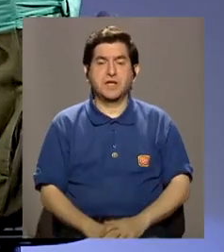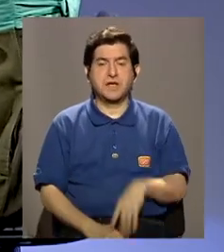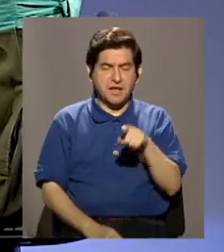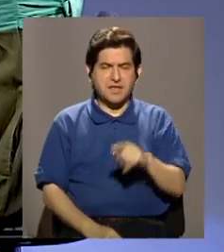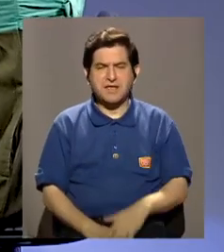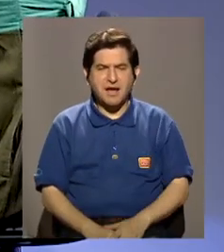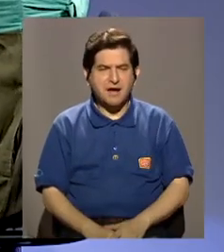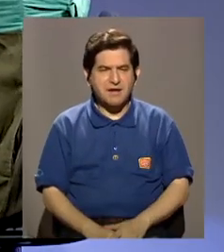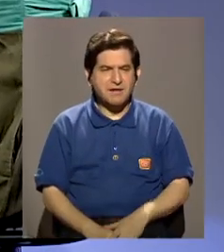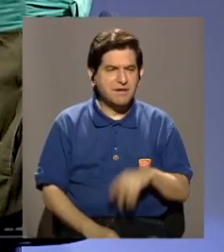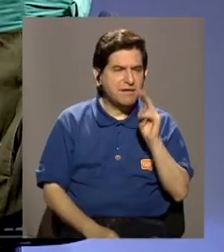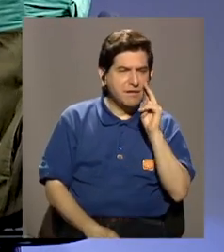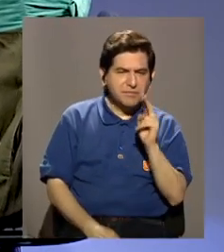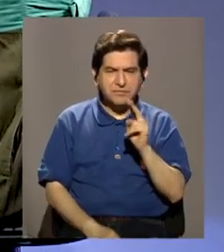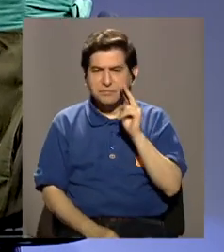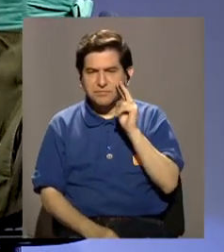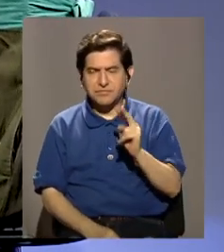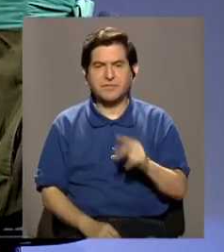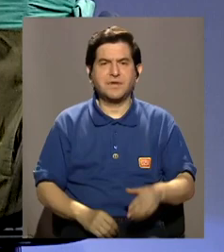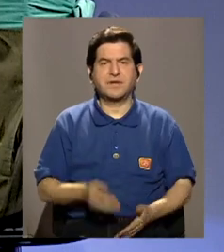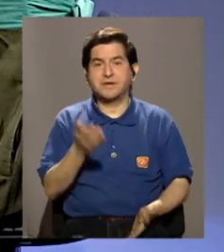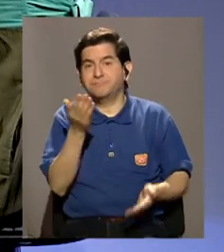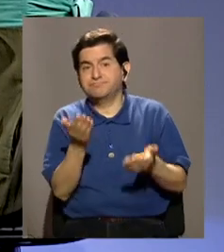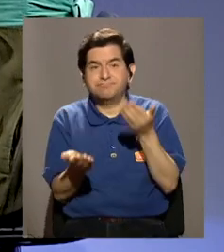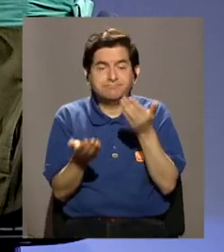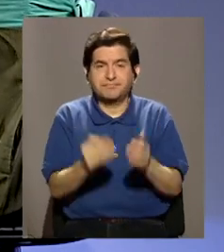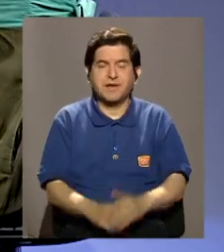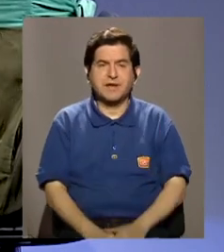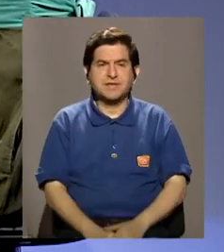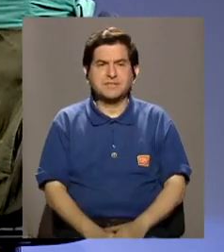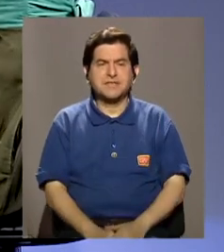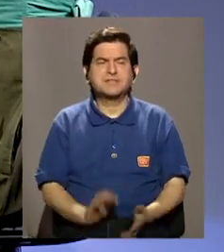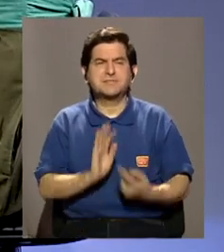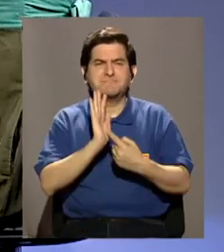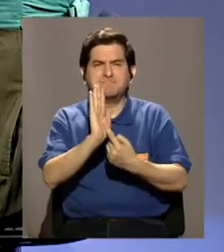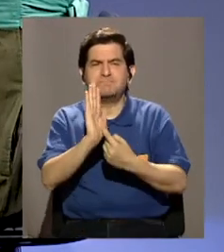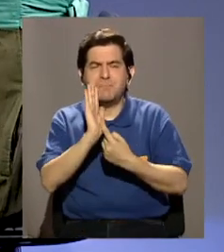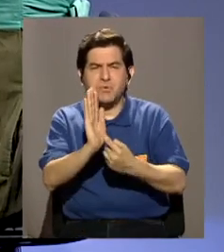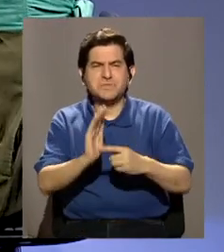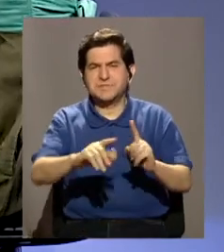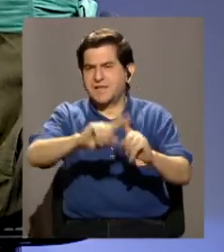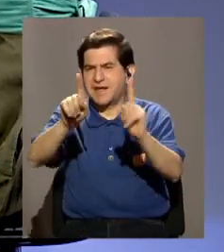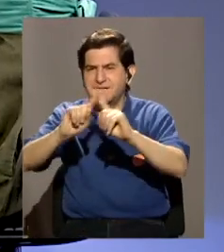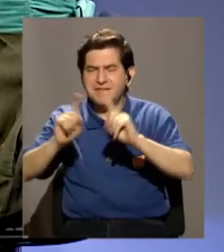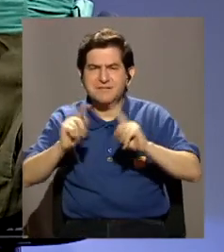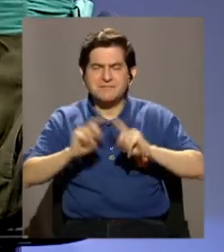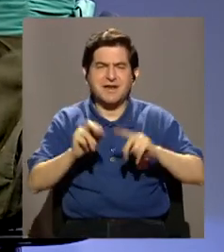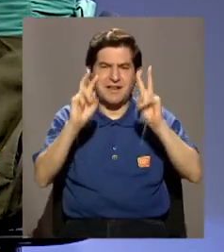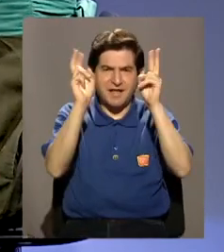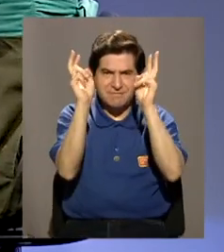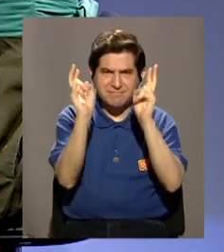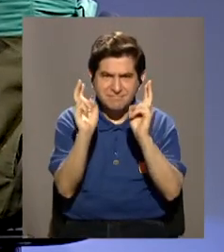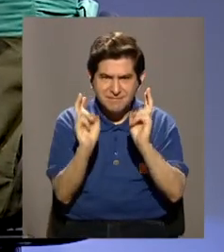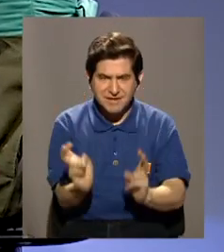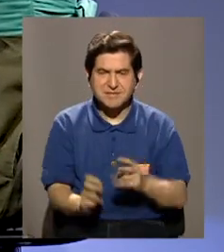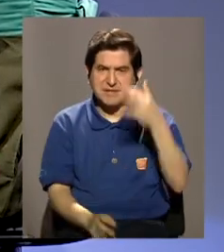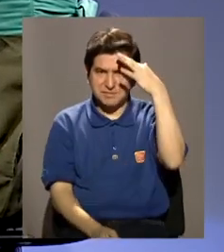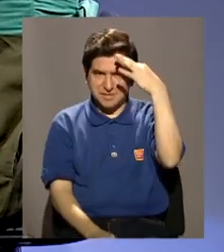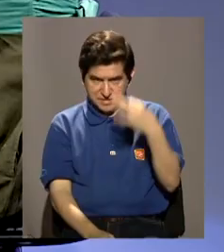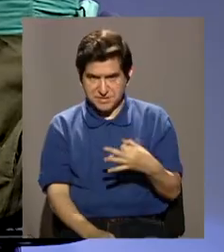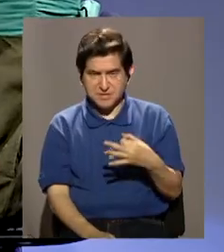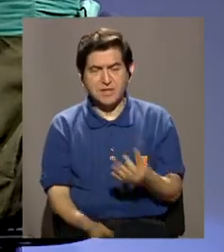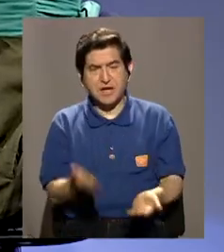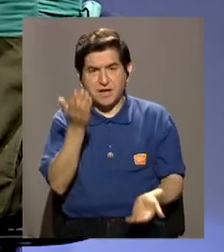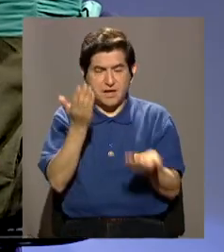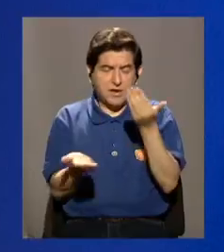es que parte es que podemos mostrar una serie de temas que me parece que son como